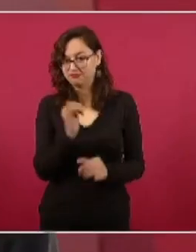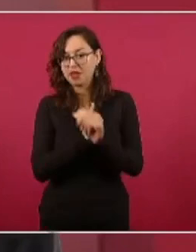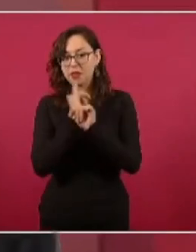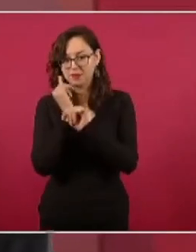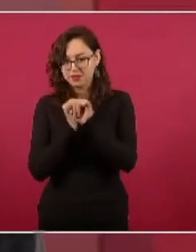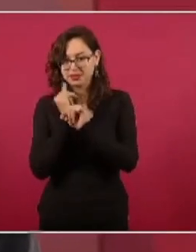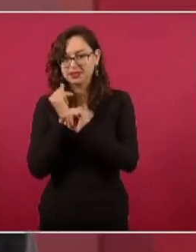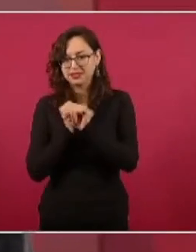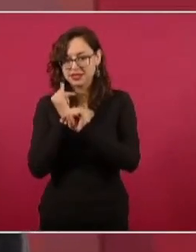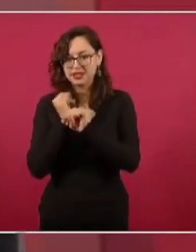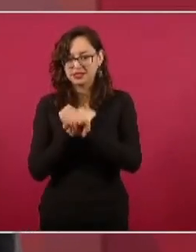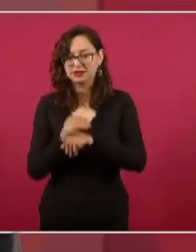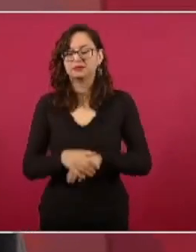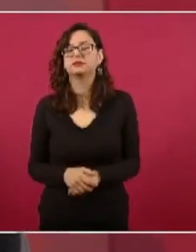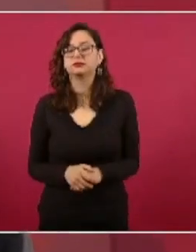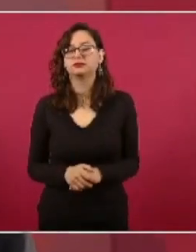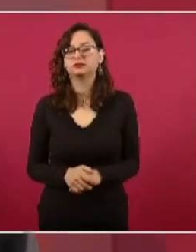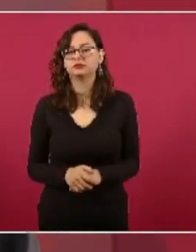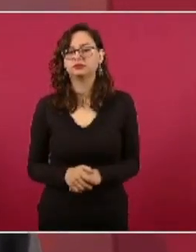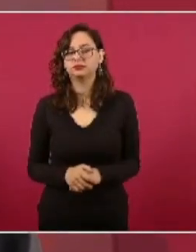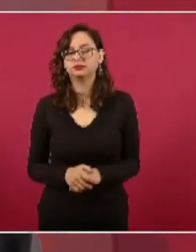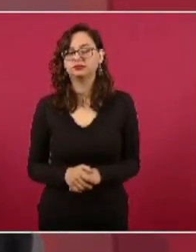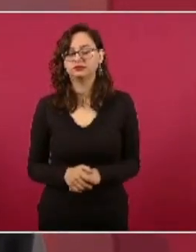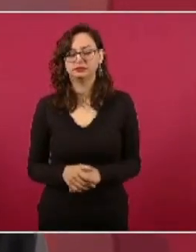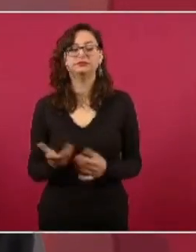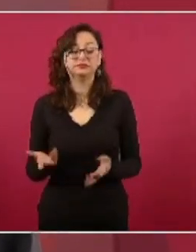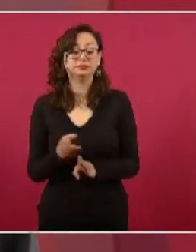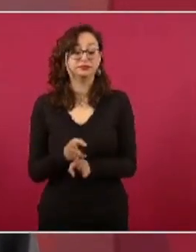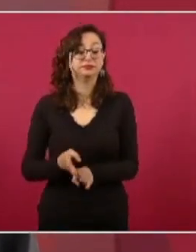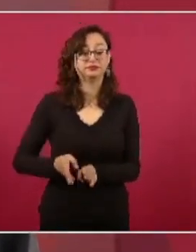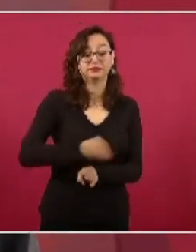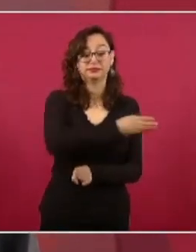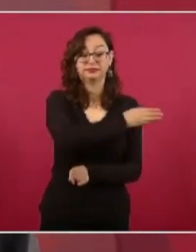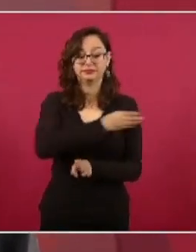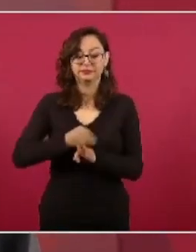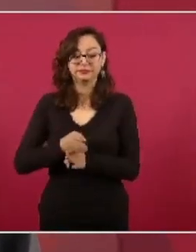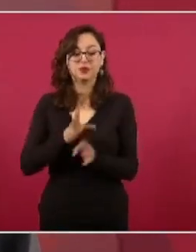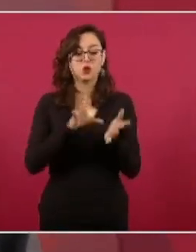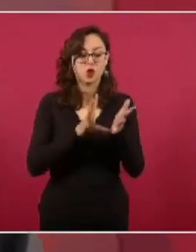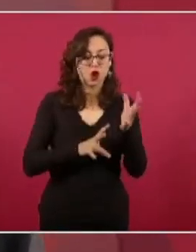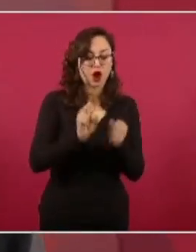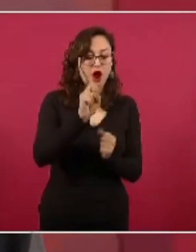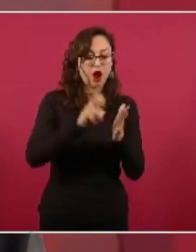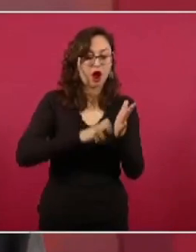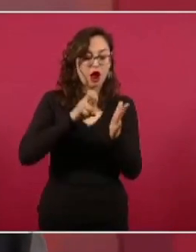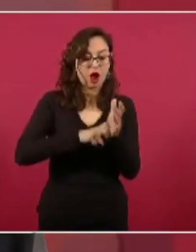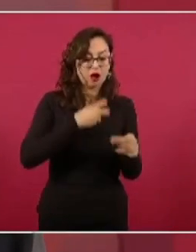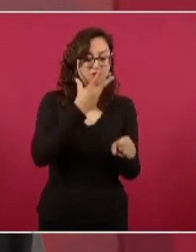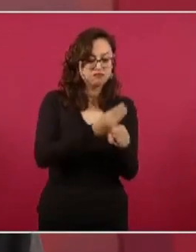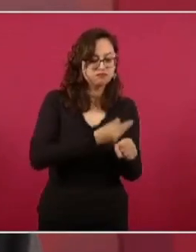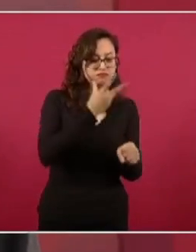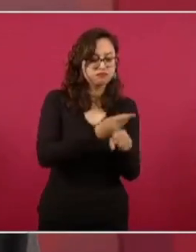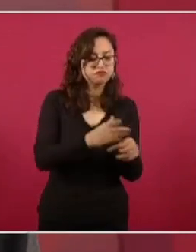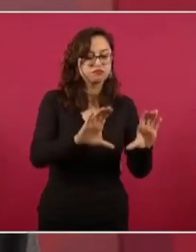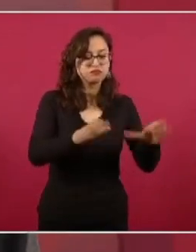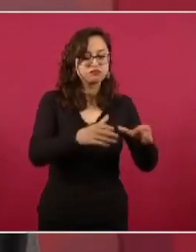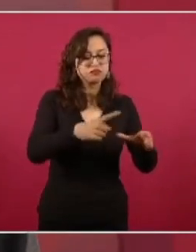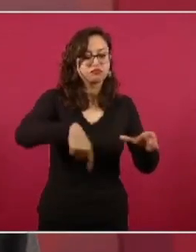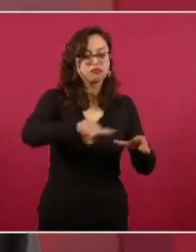¿Y cuántas reformas hicieron en contra del pueblo?